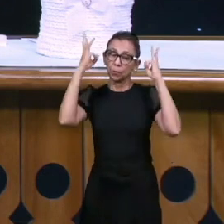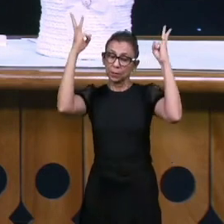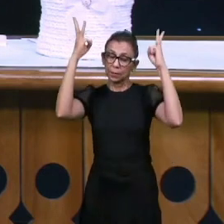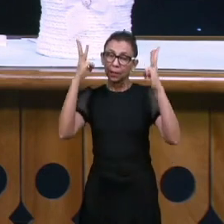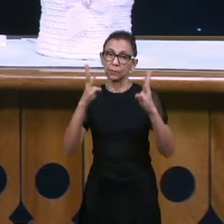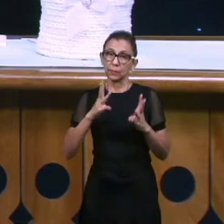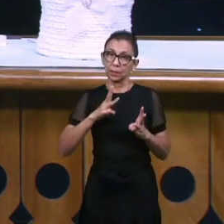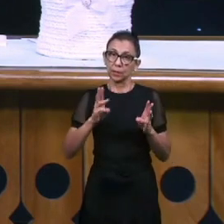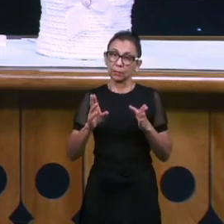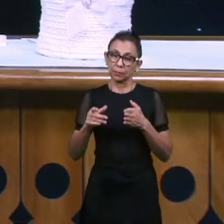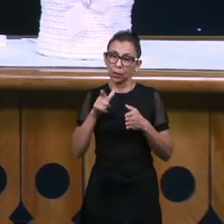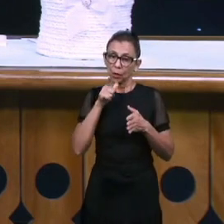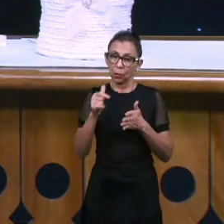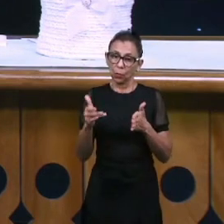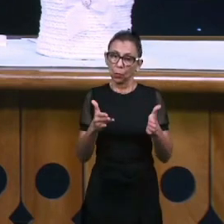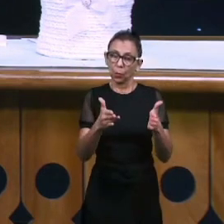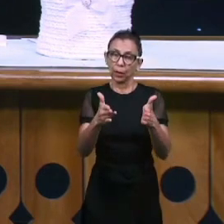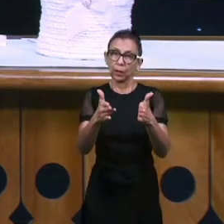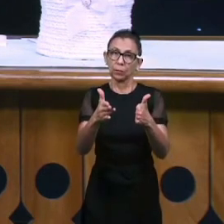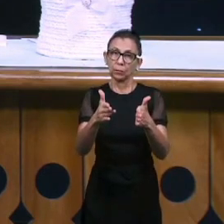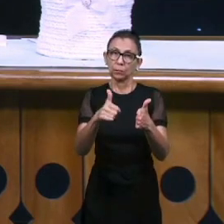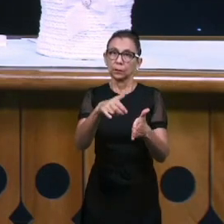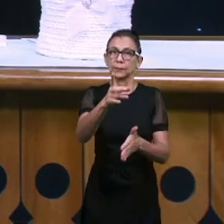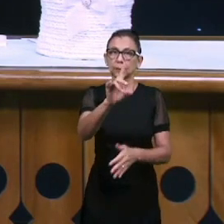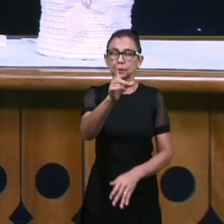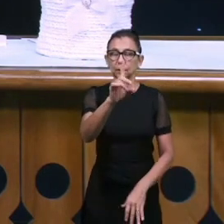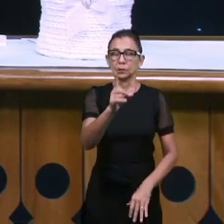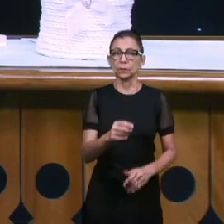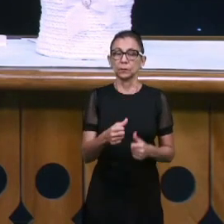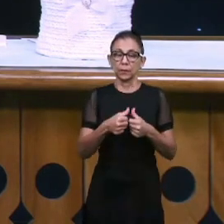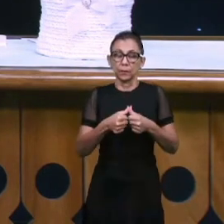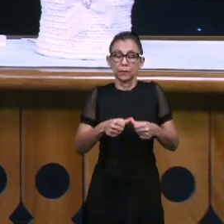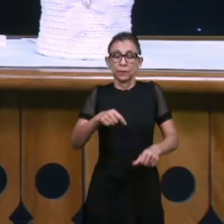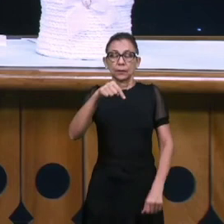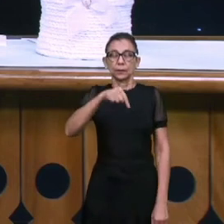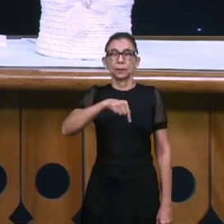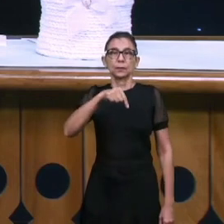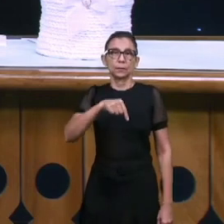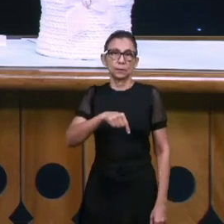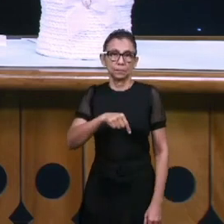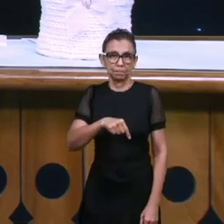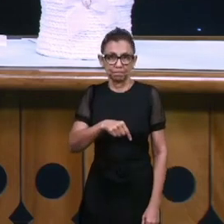aquí. Moisés tenía todos los motivos para